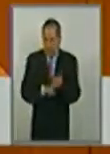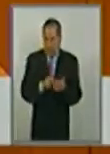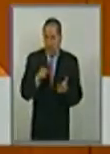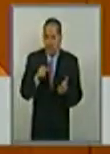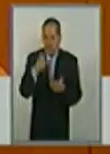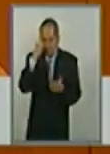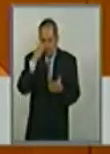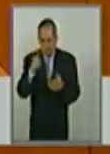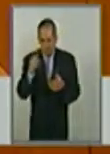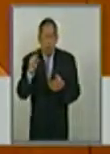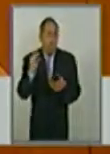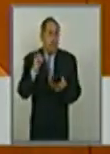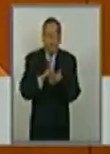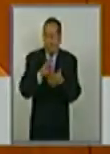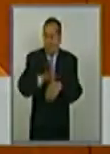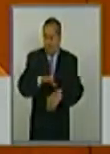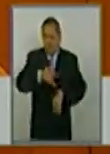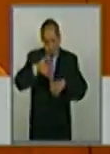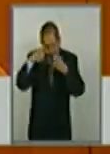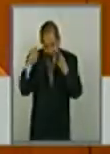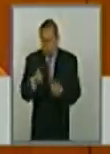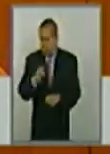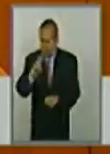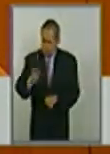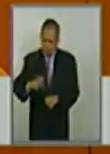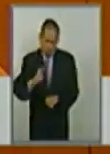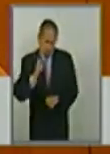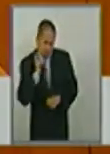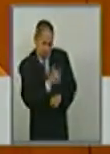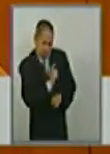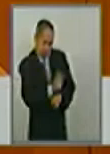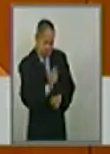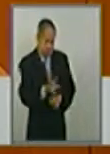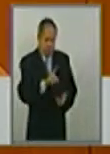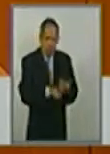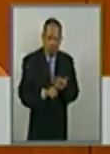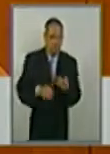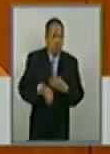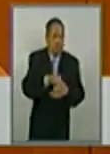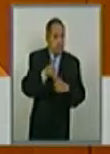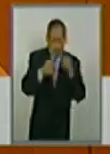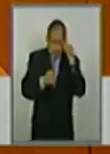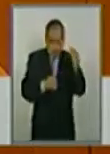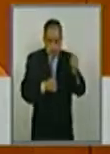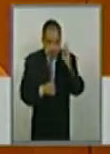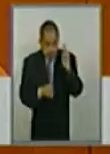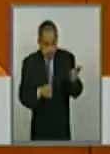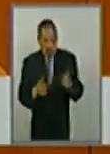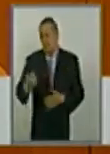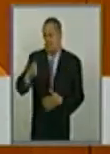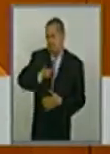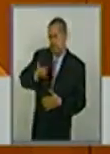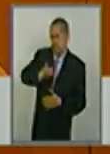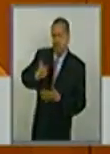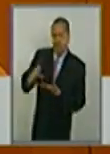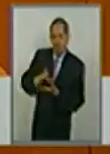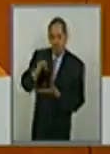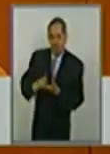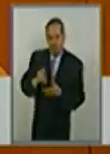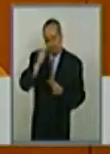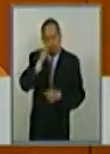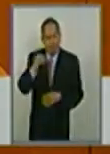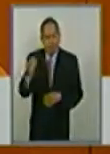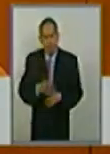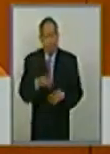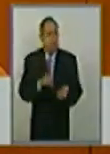Sustentables, para que se garanticen los apoyos económicos en las temporadas de veda, indistintamente de